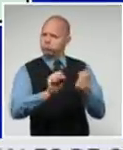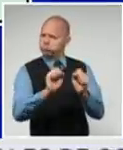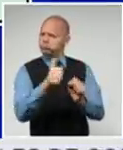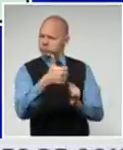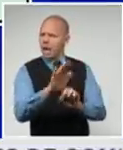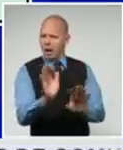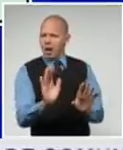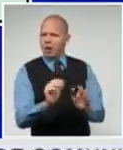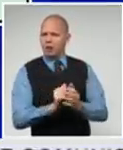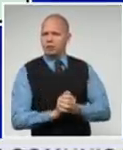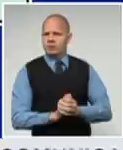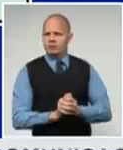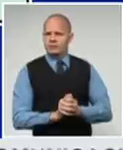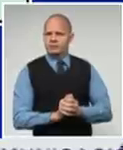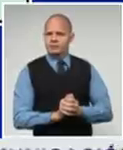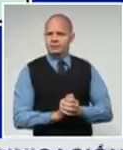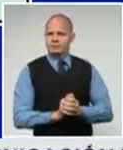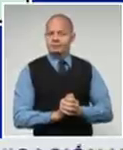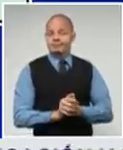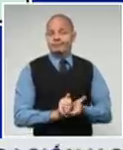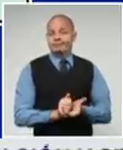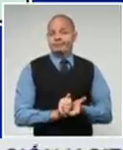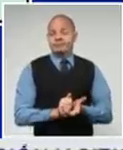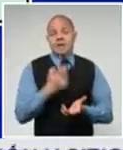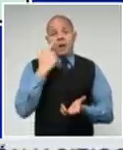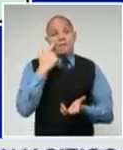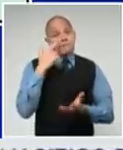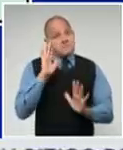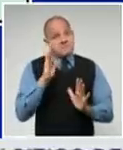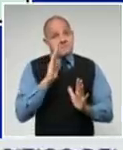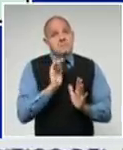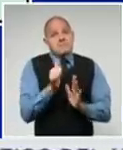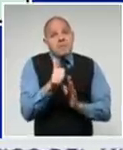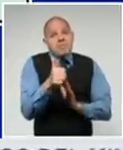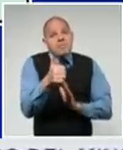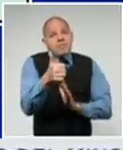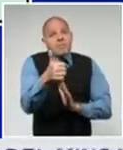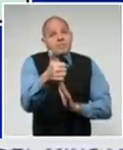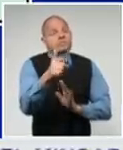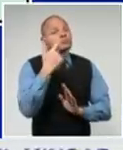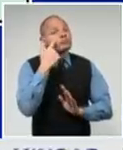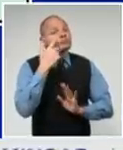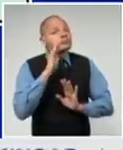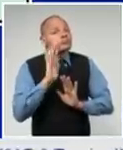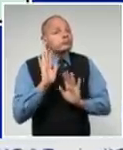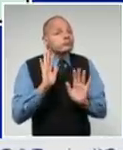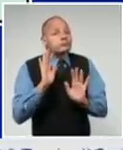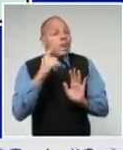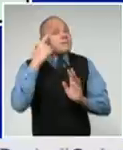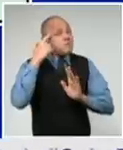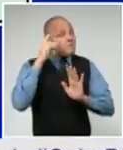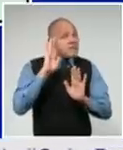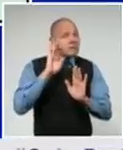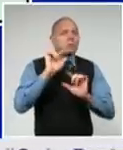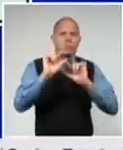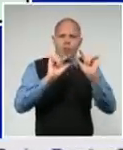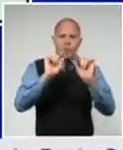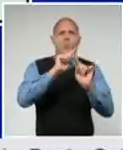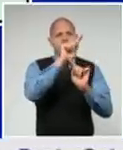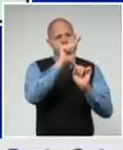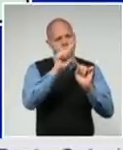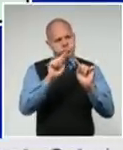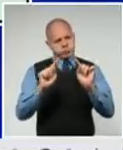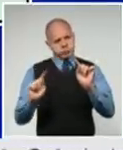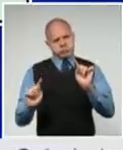transmisión, y que si es así, pues seguirá el pronóstico este más